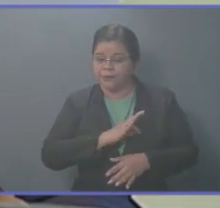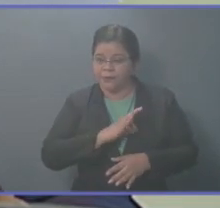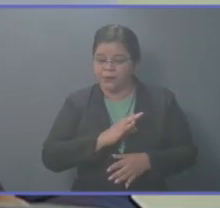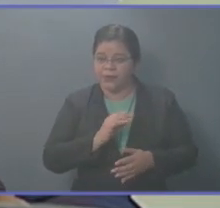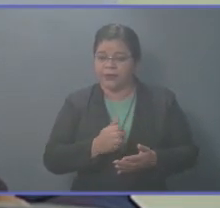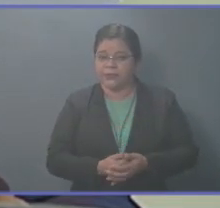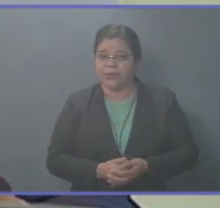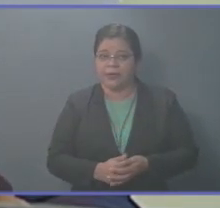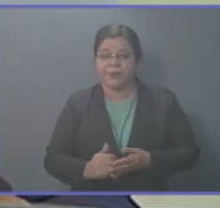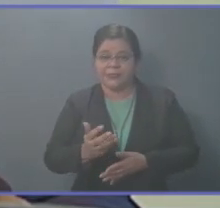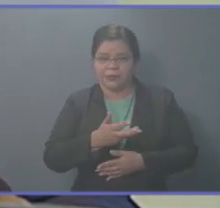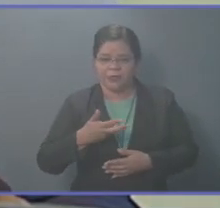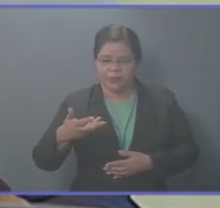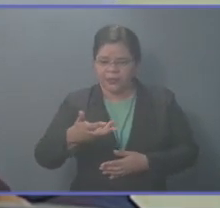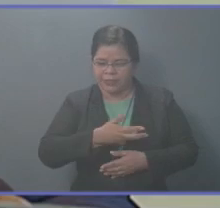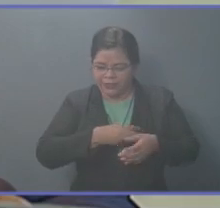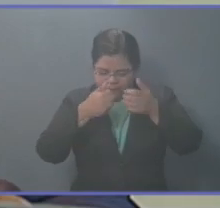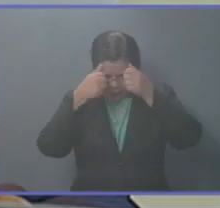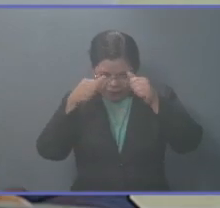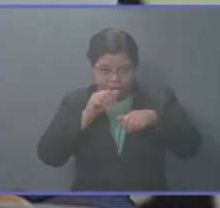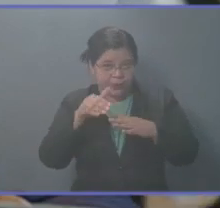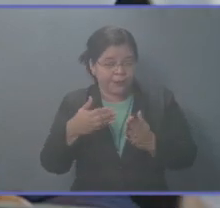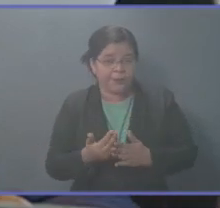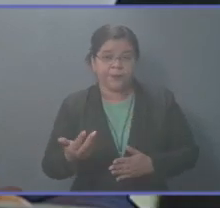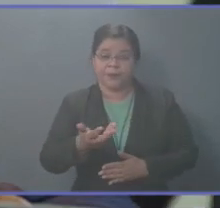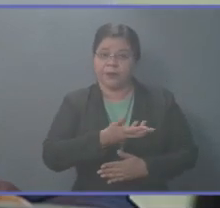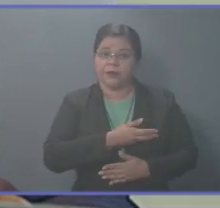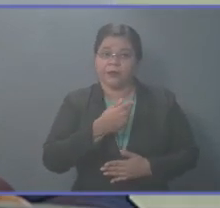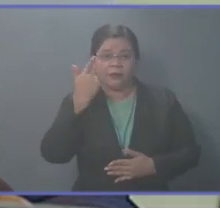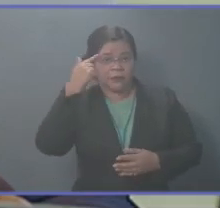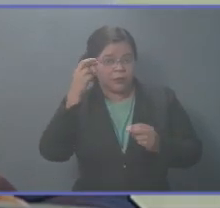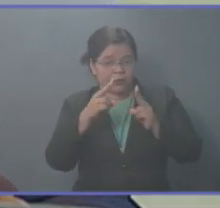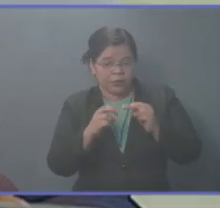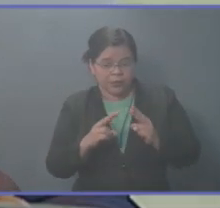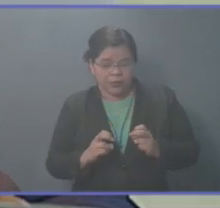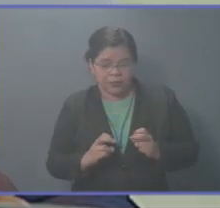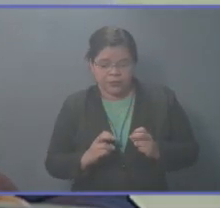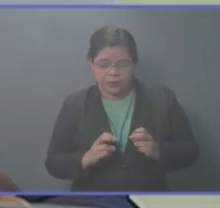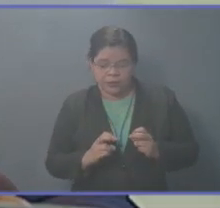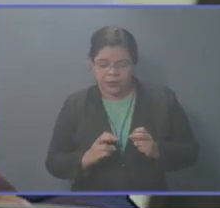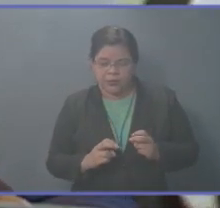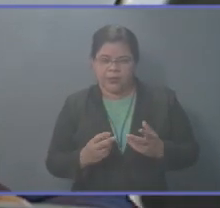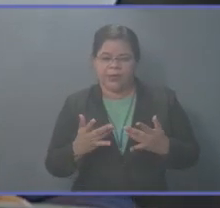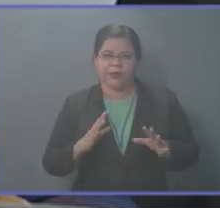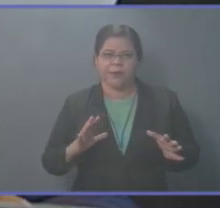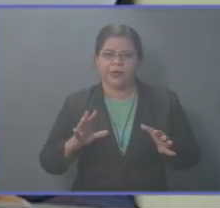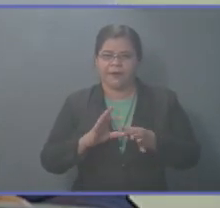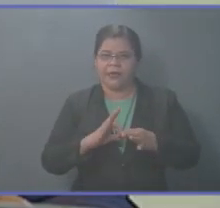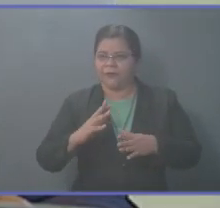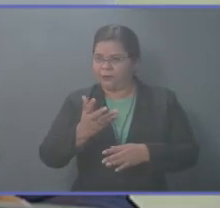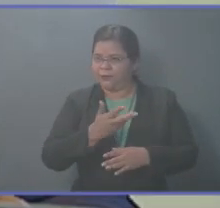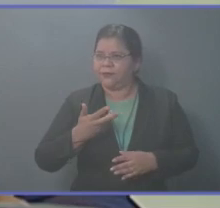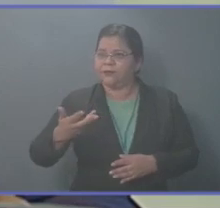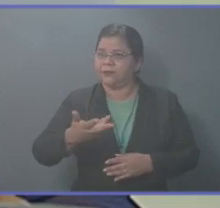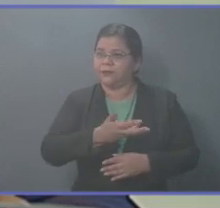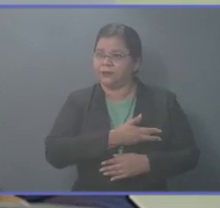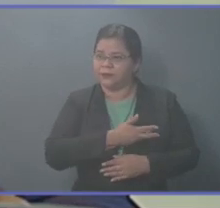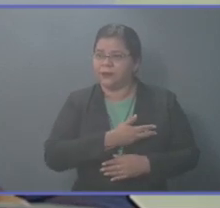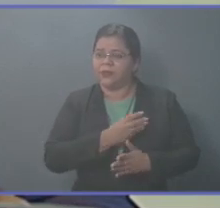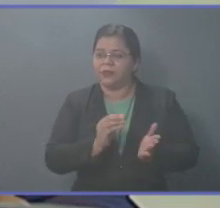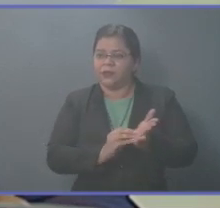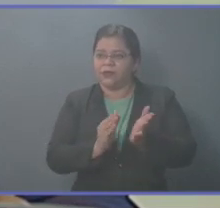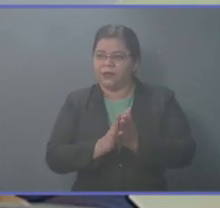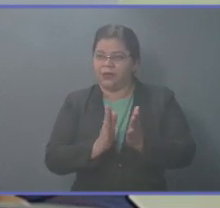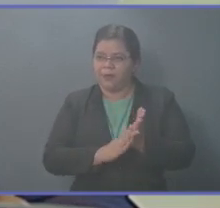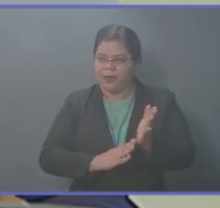inconstitucionalidad en sede distinta a la Sala de lo Constitucional. En principio, los tribunales están sujetos a sus precedentes, autoprecedentes, salvo que aduzcan las